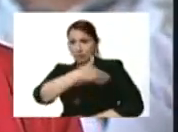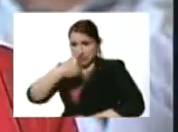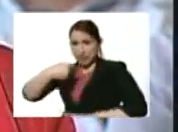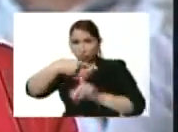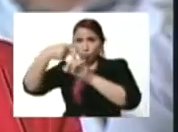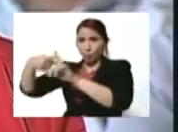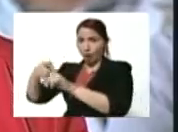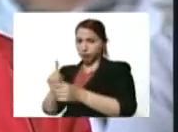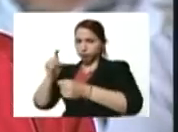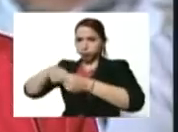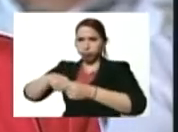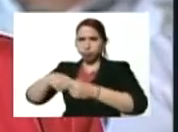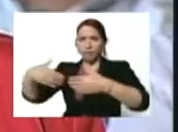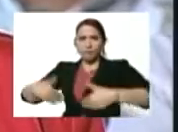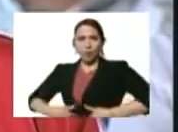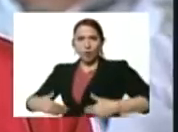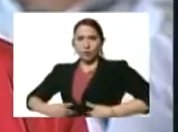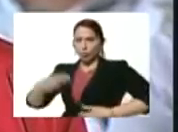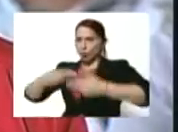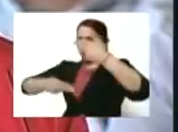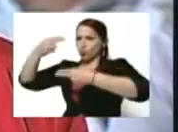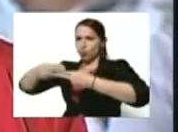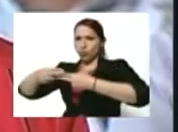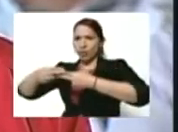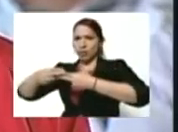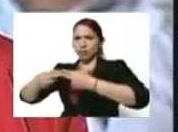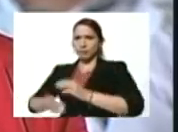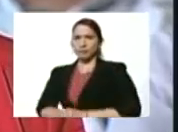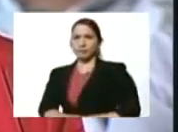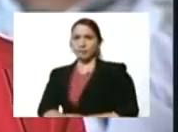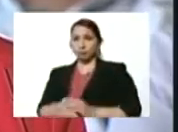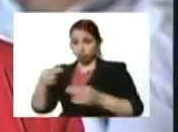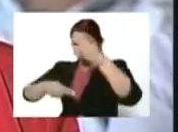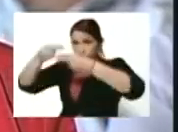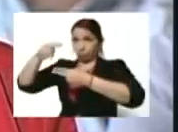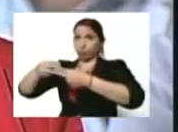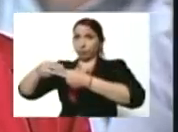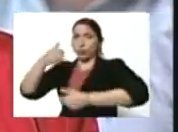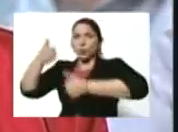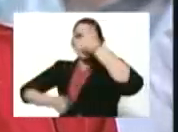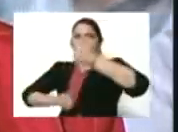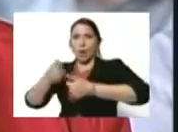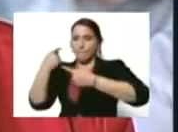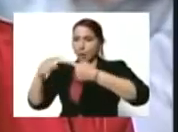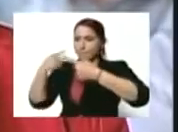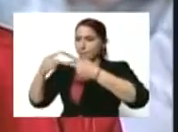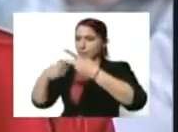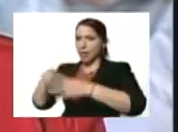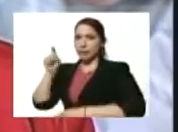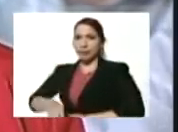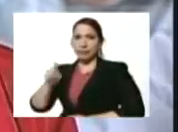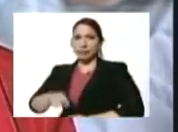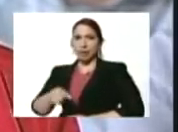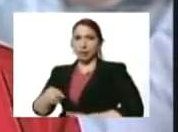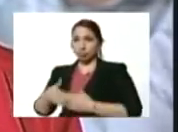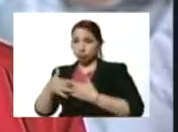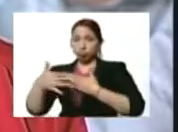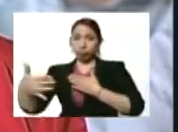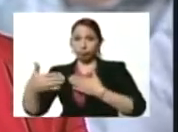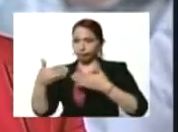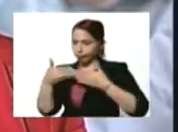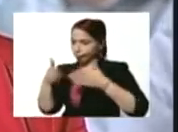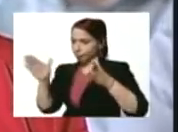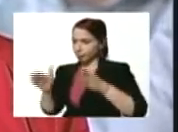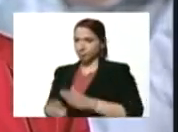sumar a este gran esfuerzo de construir tejido social, de construir las redes necesarias para llevar adelante este proyecto, tienen las puertas